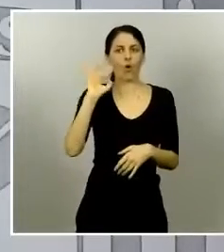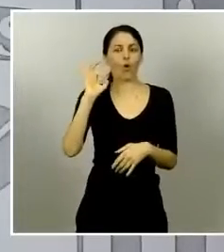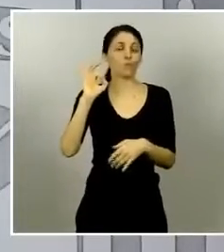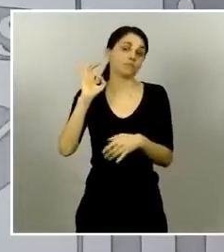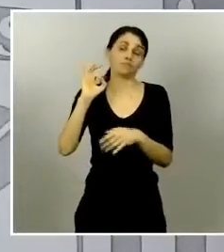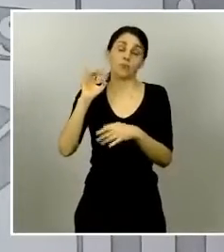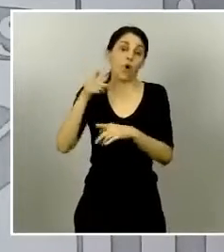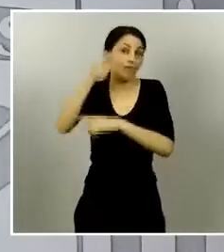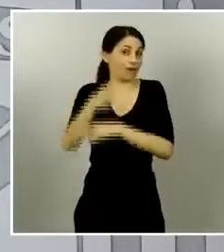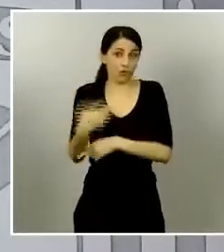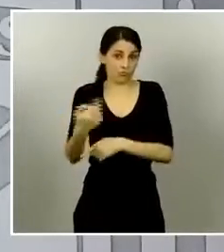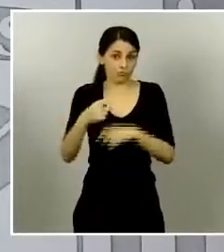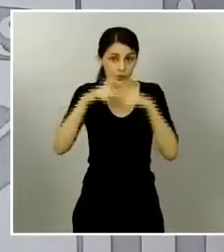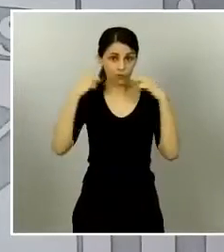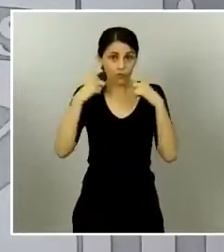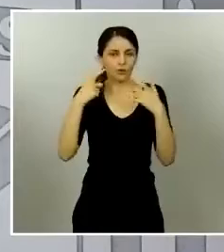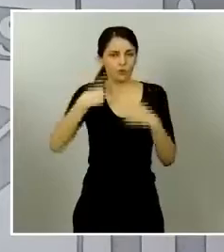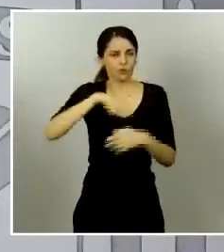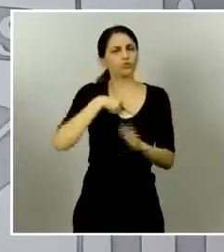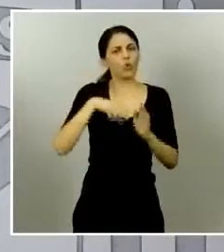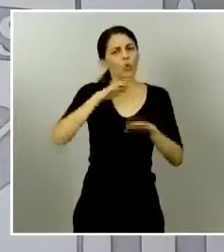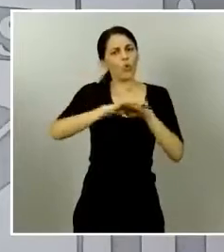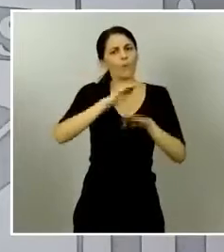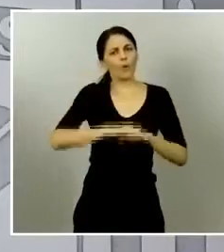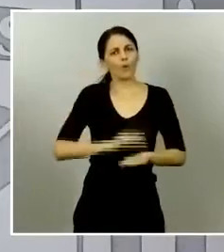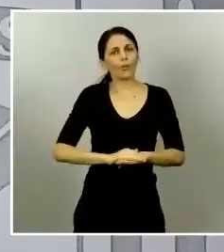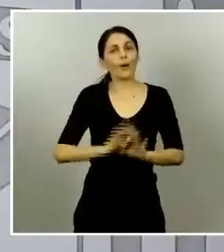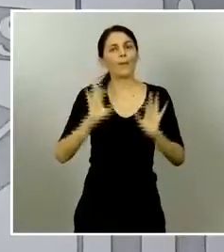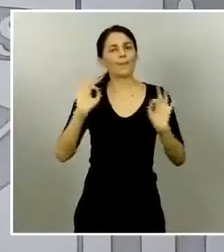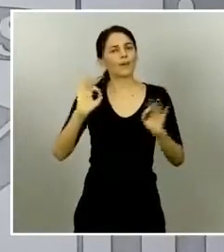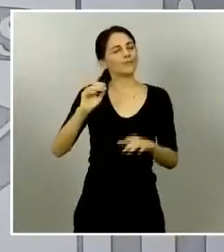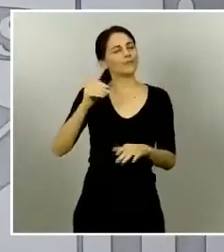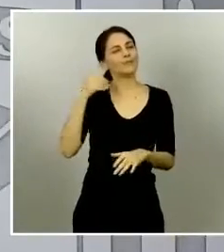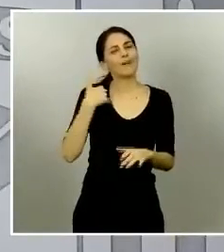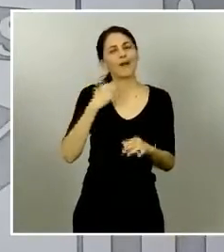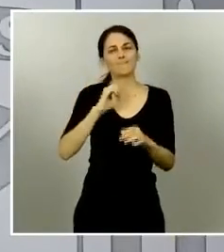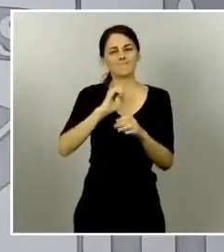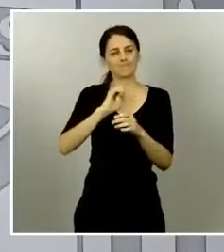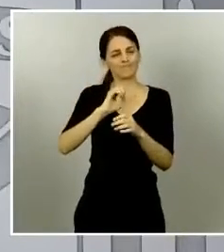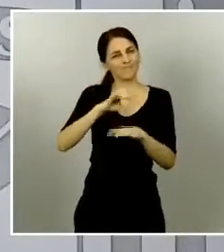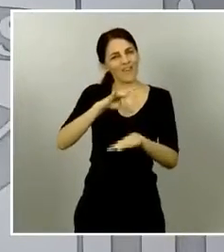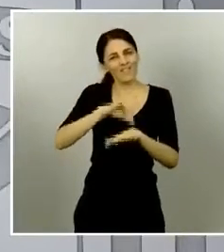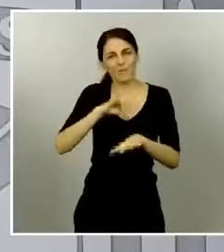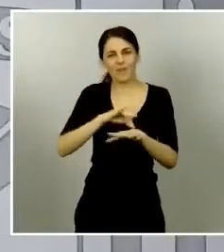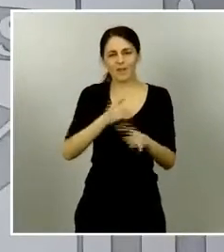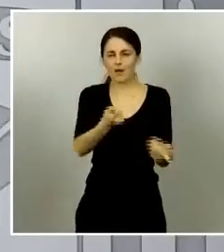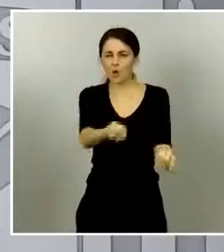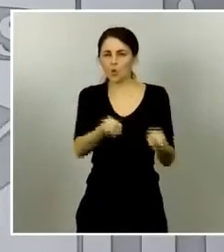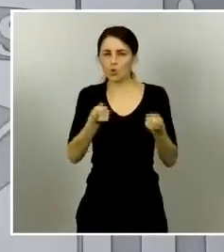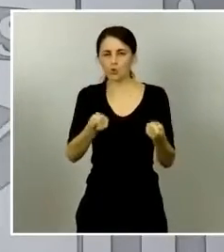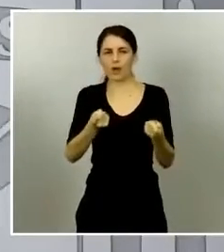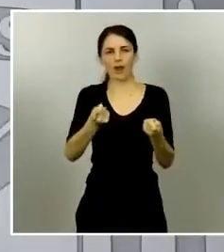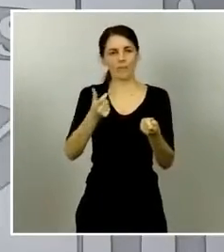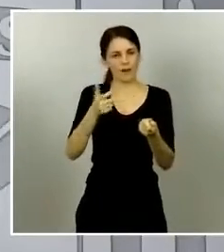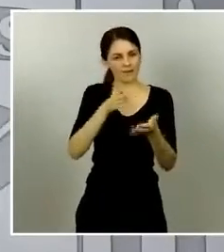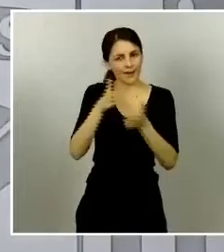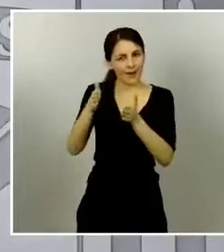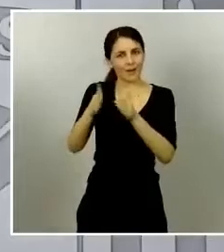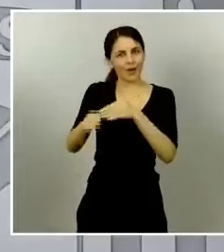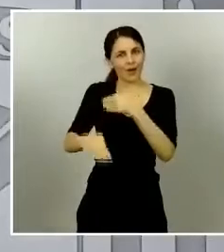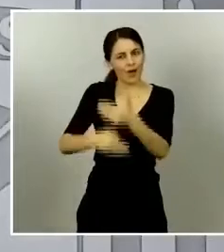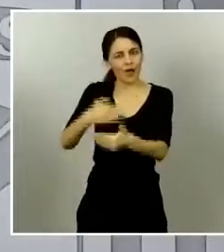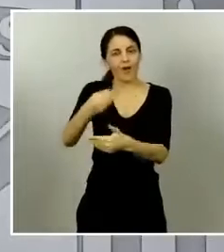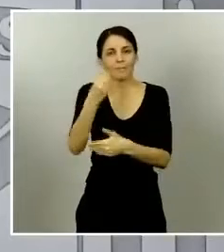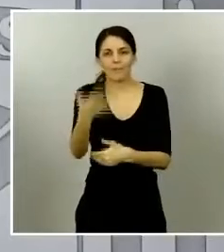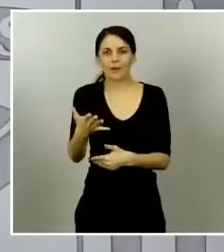los lugares donde se recomienda o donde directamente es obligatoria. Pero para mantener a raya la enfermedad, para